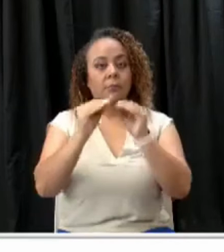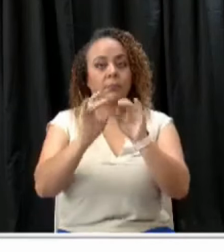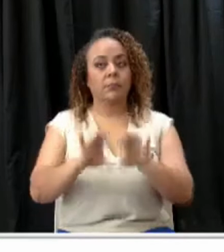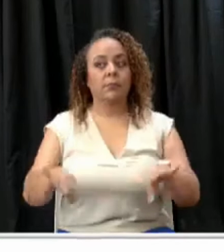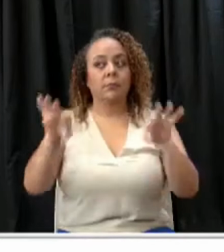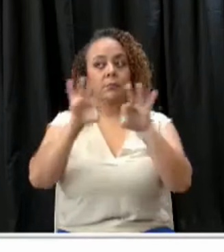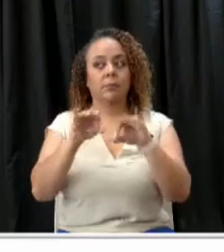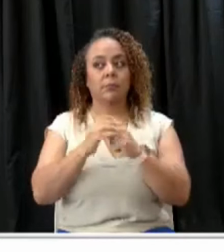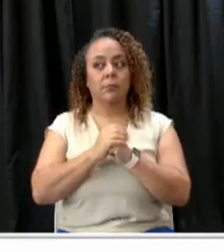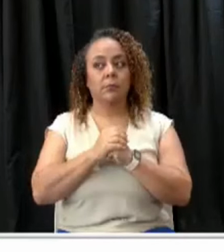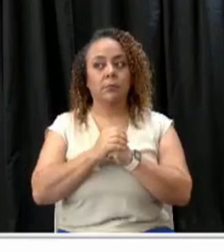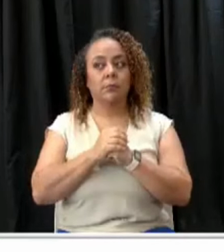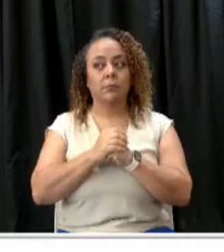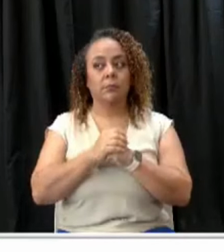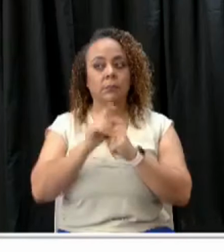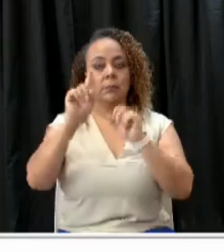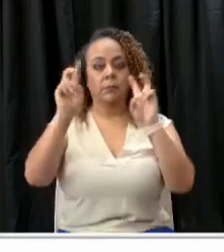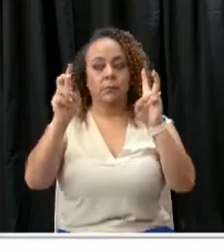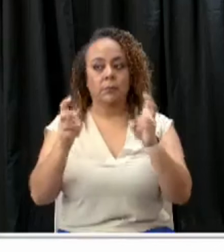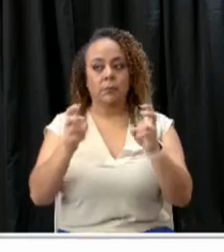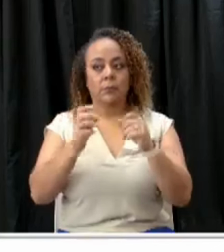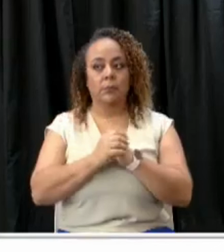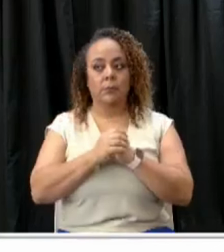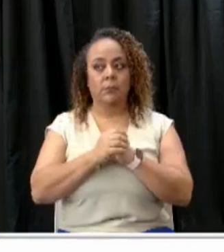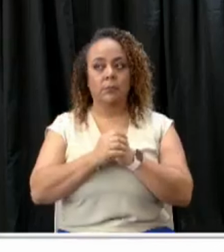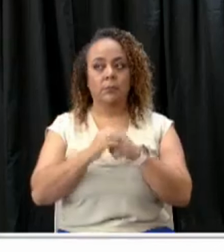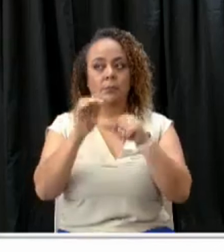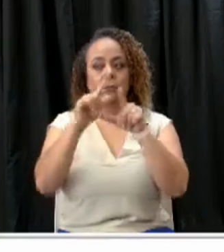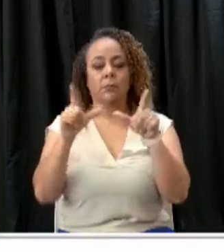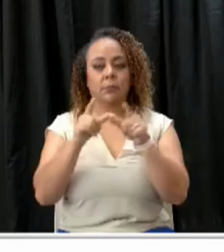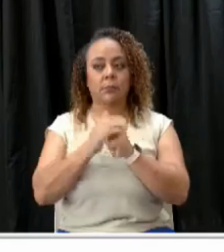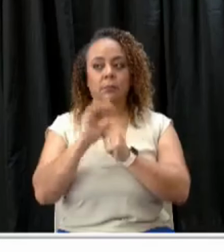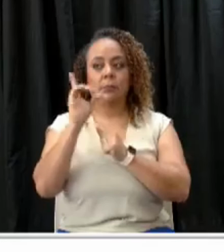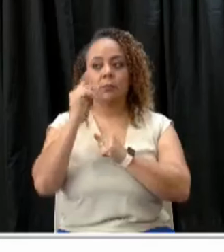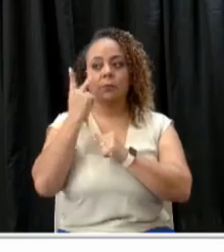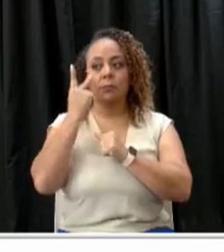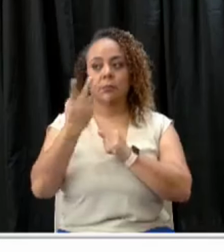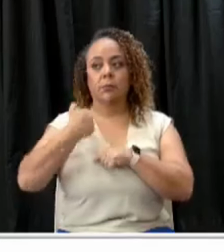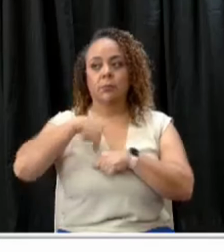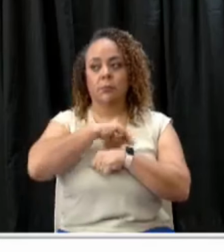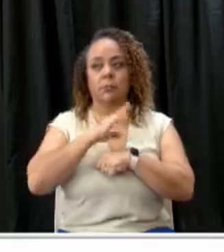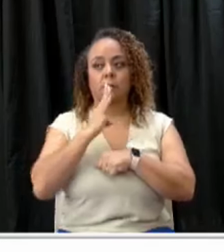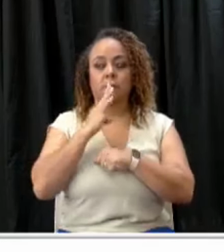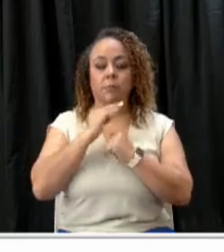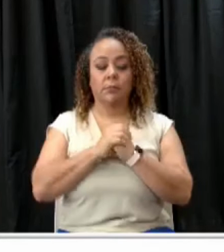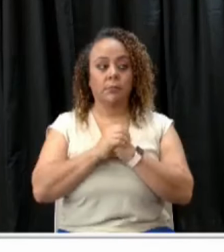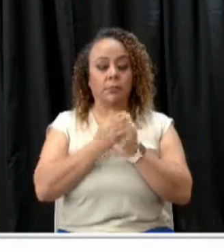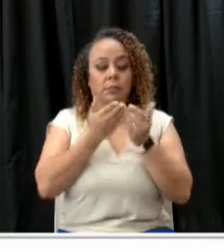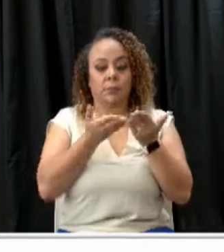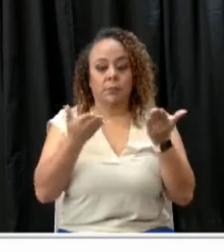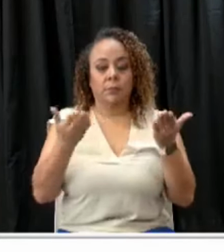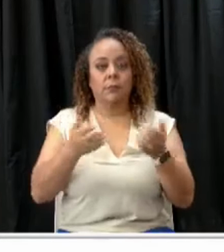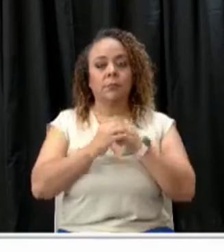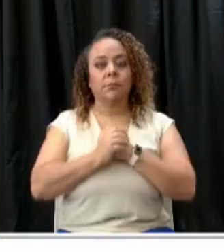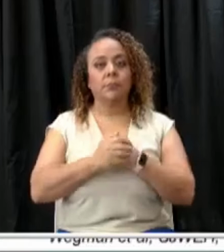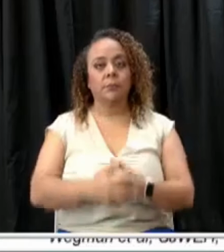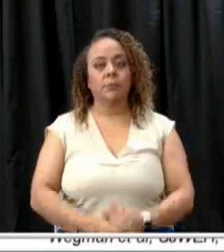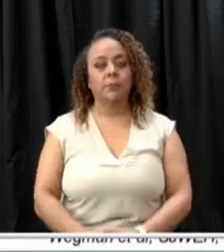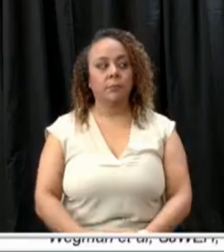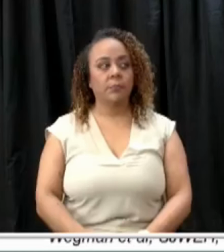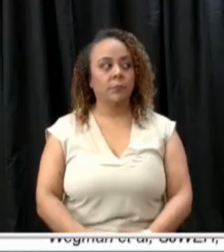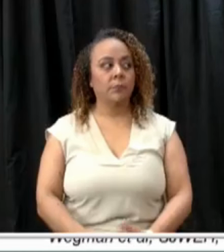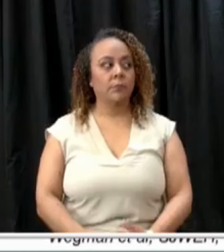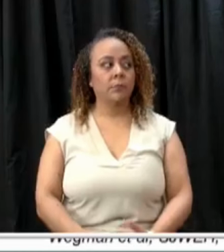se ha vuelto un tema o un lugar hacia donde mirar cuando hablamos de cadenas de suministros. Ok,